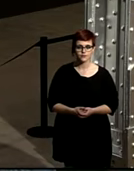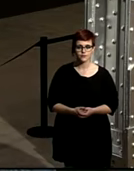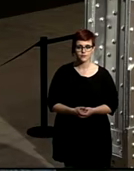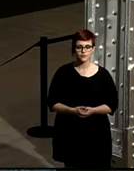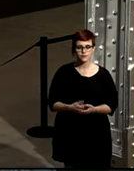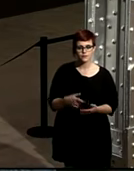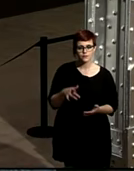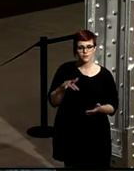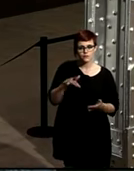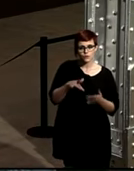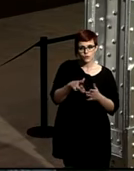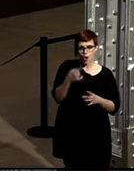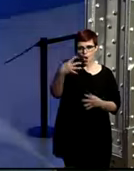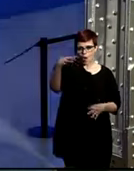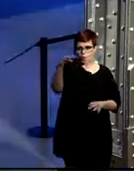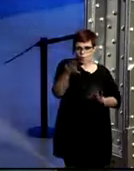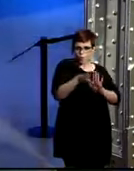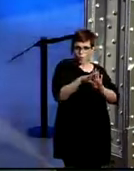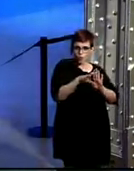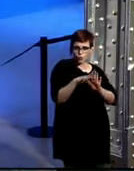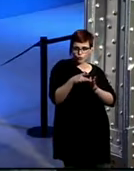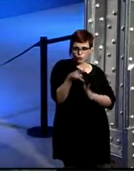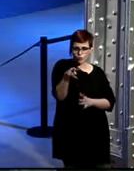Ahí fuera el único que tiene código eres tú.